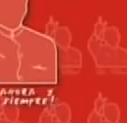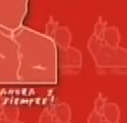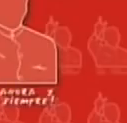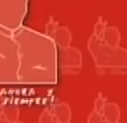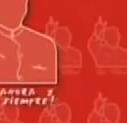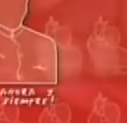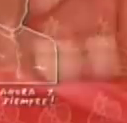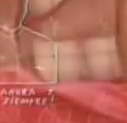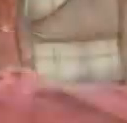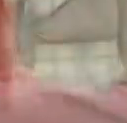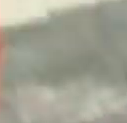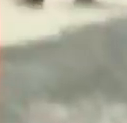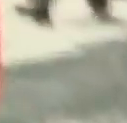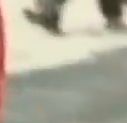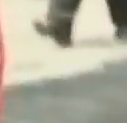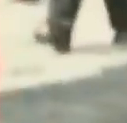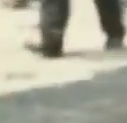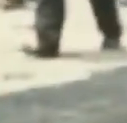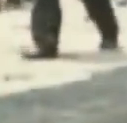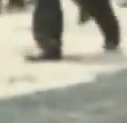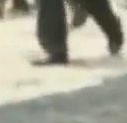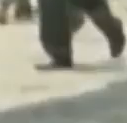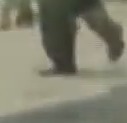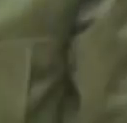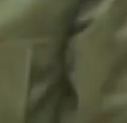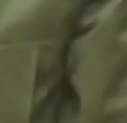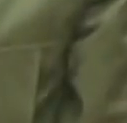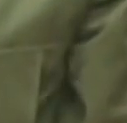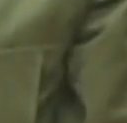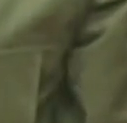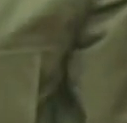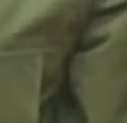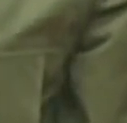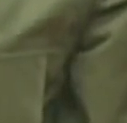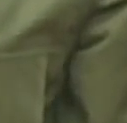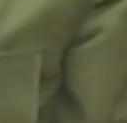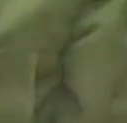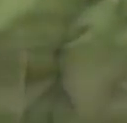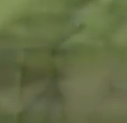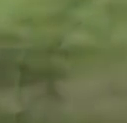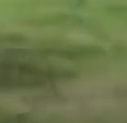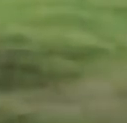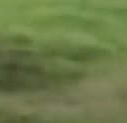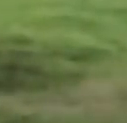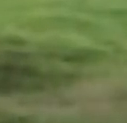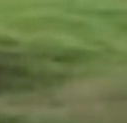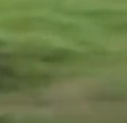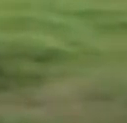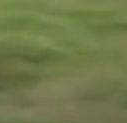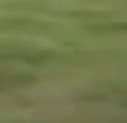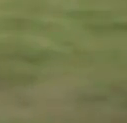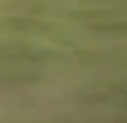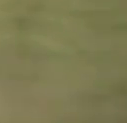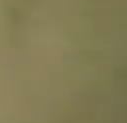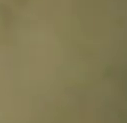te pintan tan linda y entre las tardes te embellece el paisaje, pinceles de un arrebol.